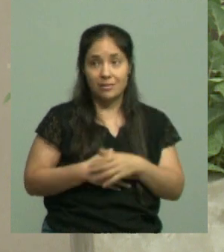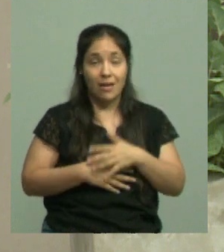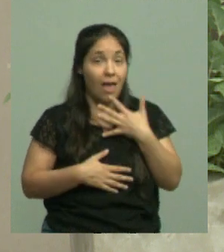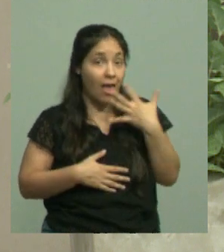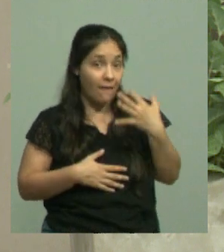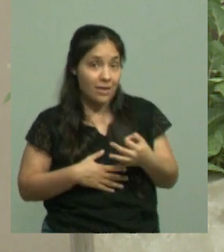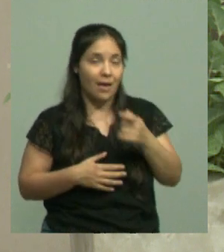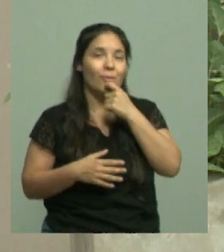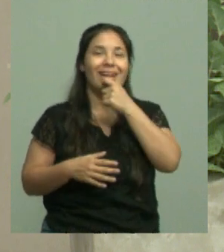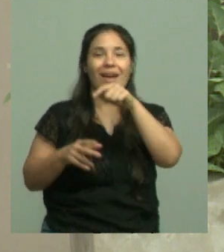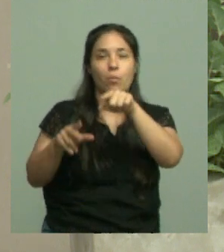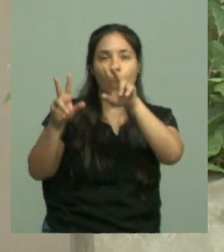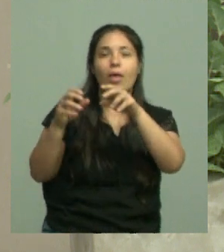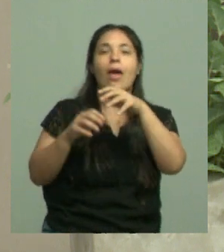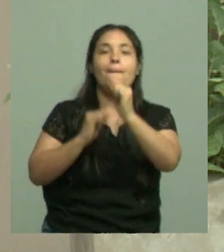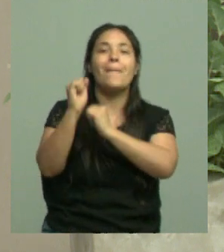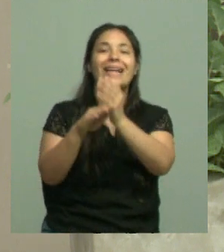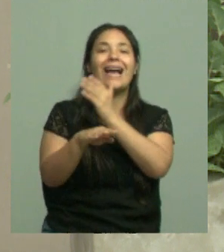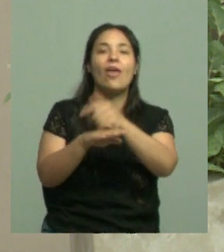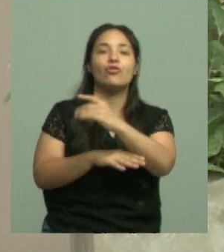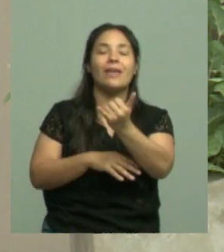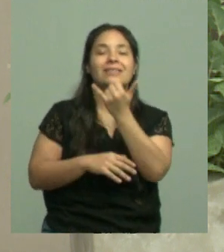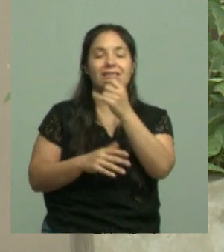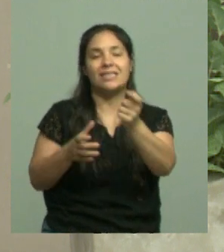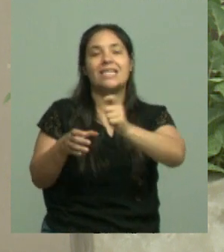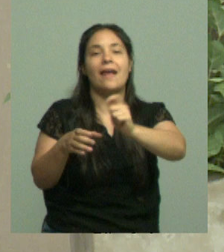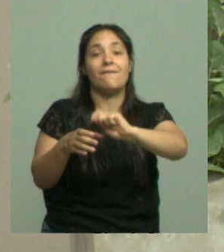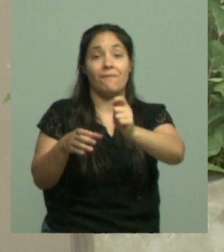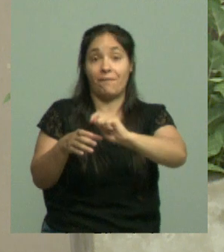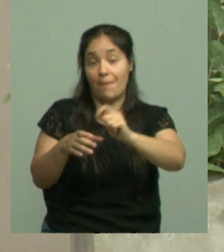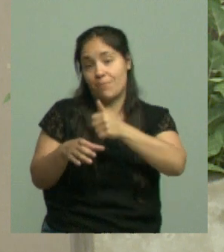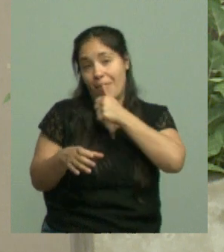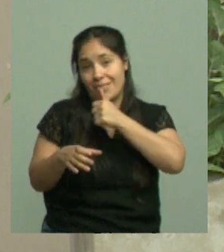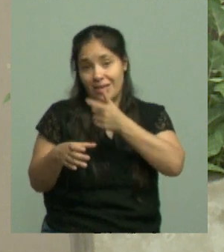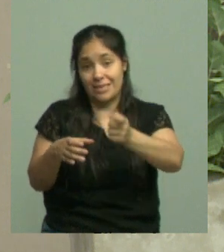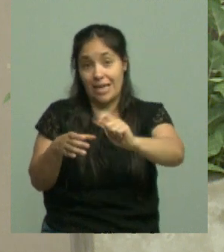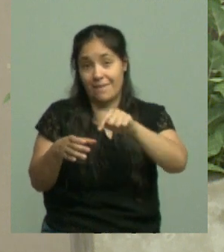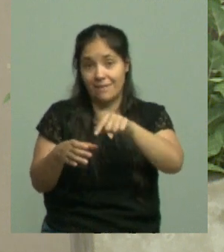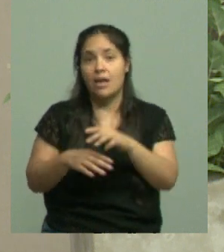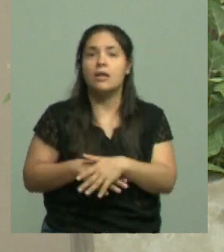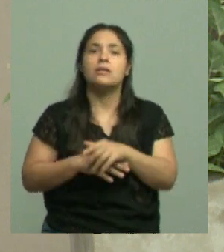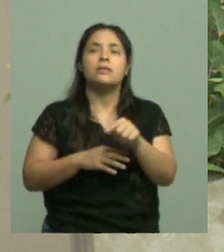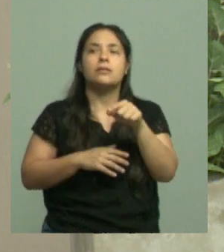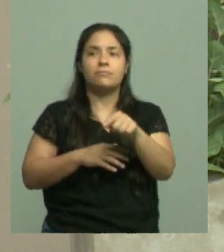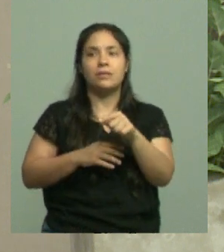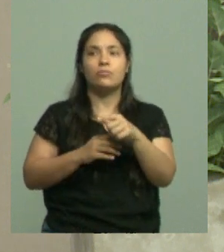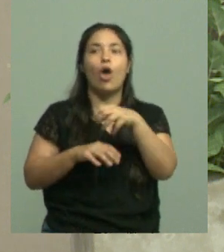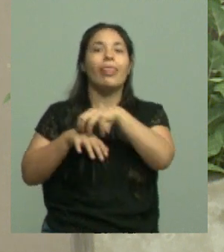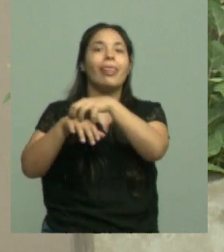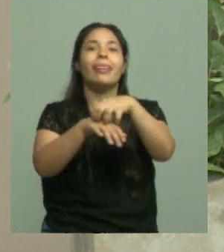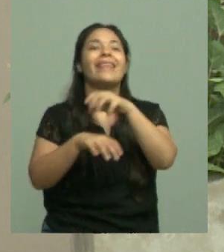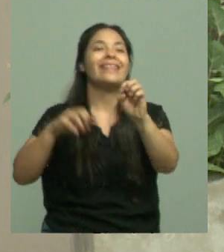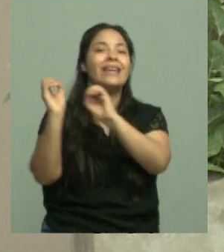mercado de la yerba, hay una concentración muy grande en la Sí, cadena de distribución, en las cadenas sí.